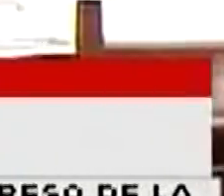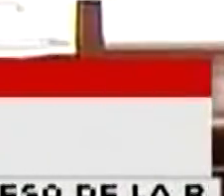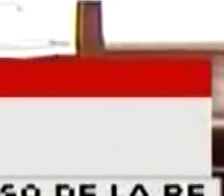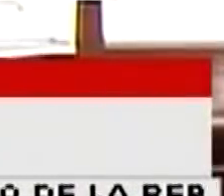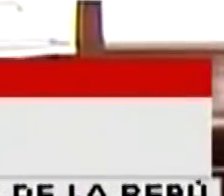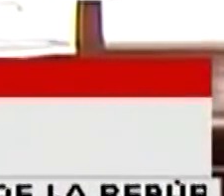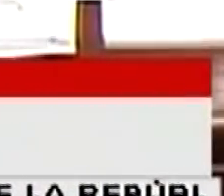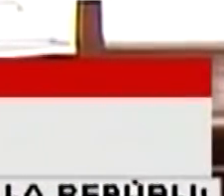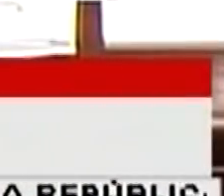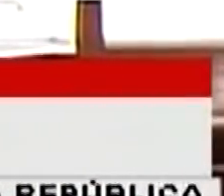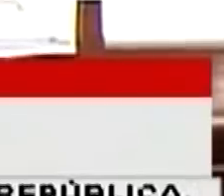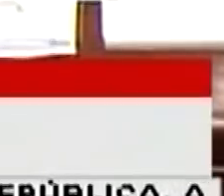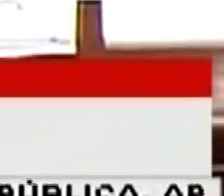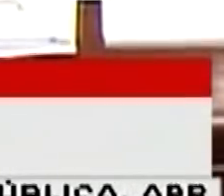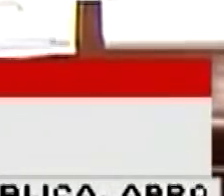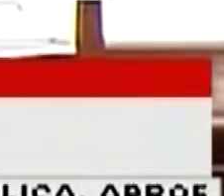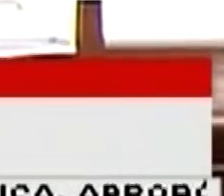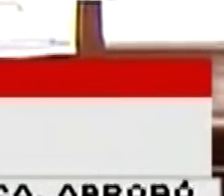verde.